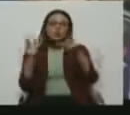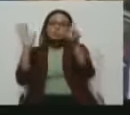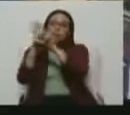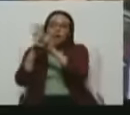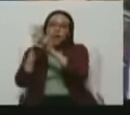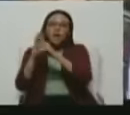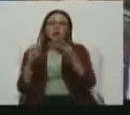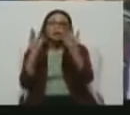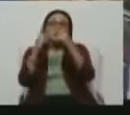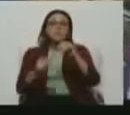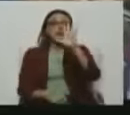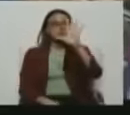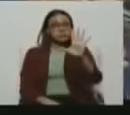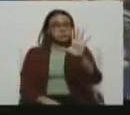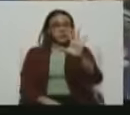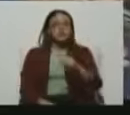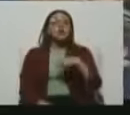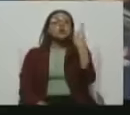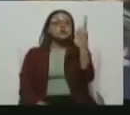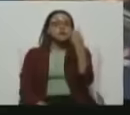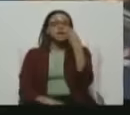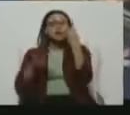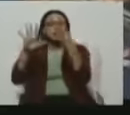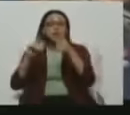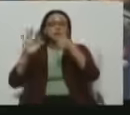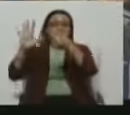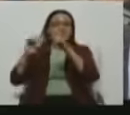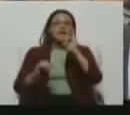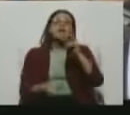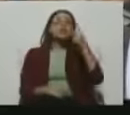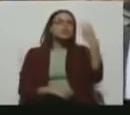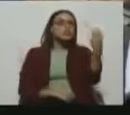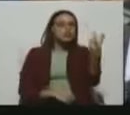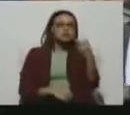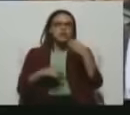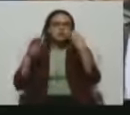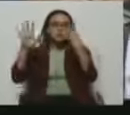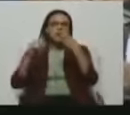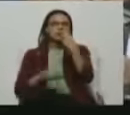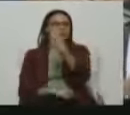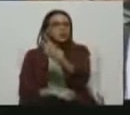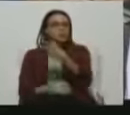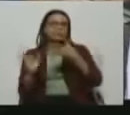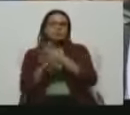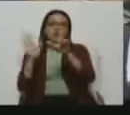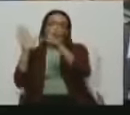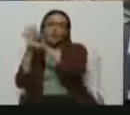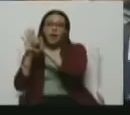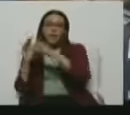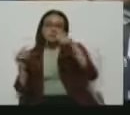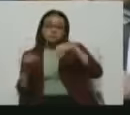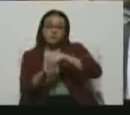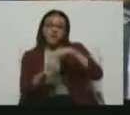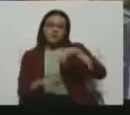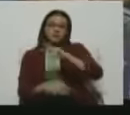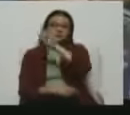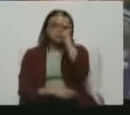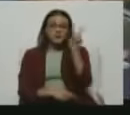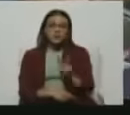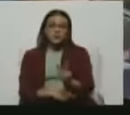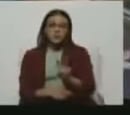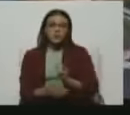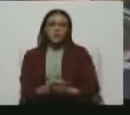número 5, 136 y 292 de la Constitución de la República